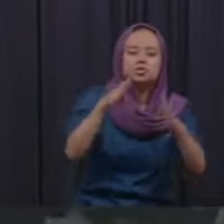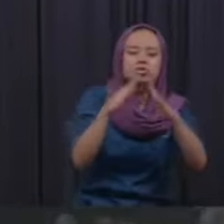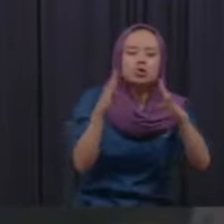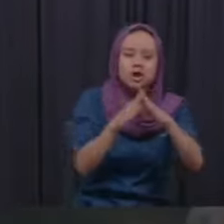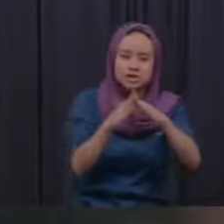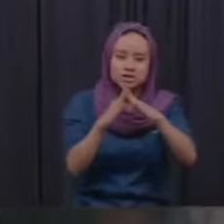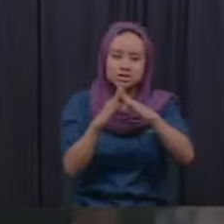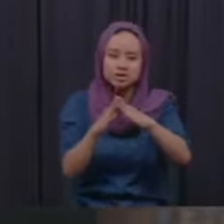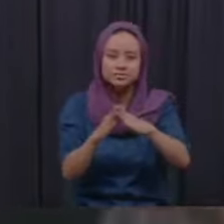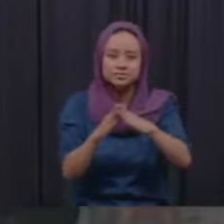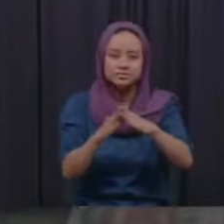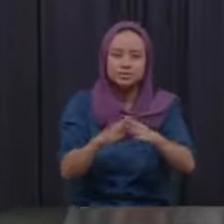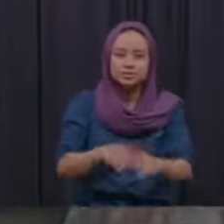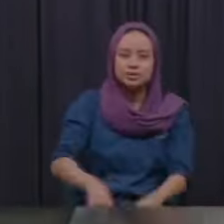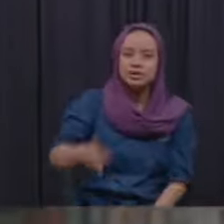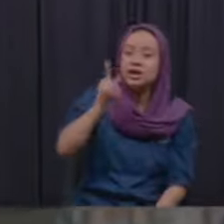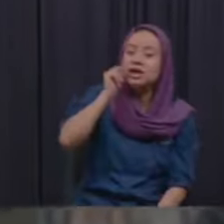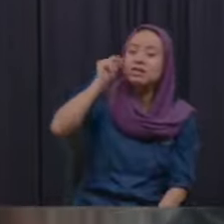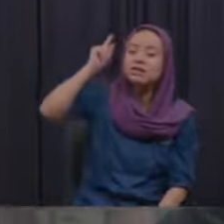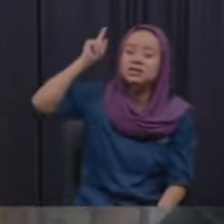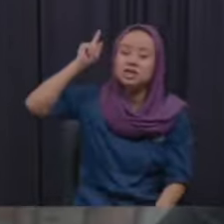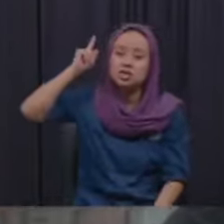de canda de vasay.